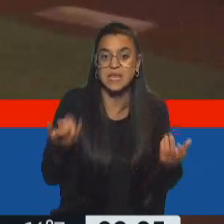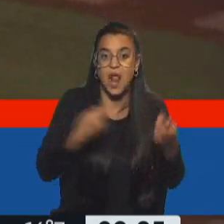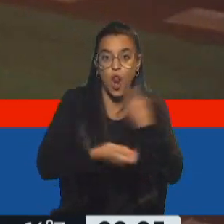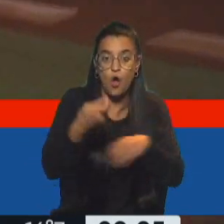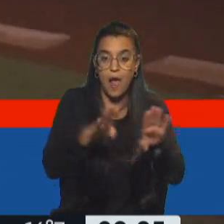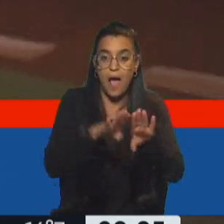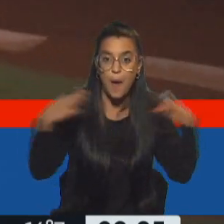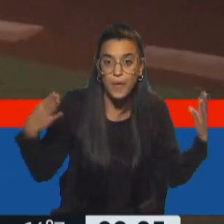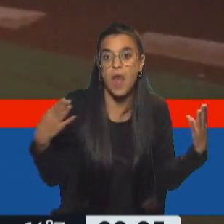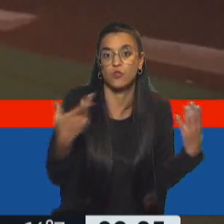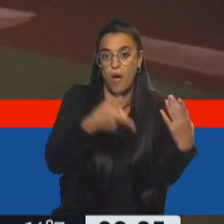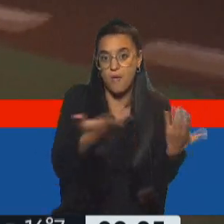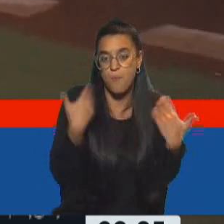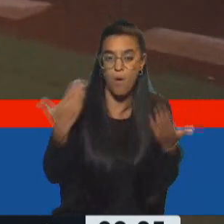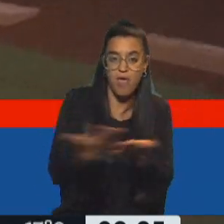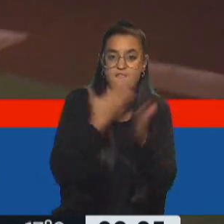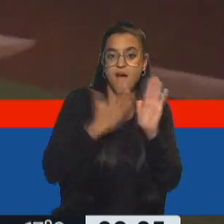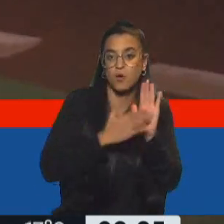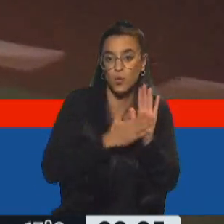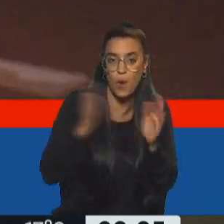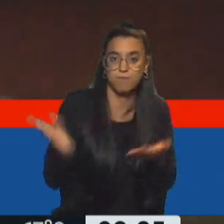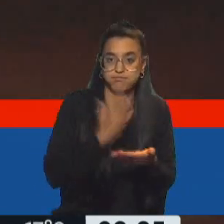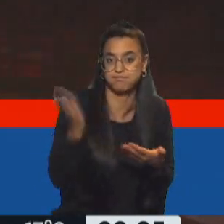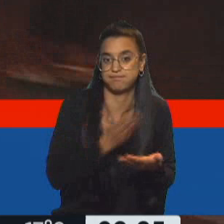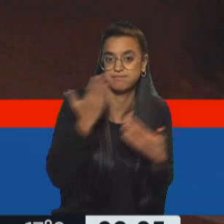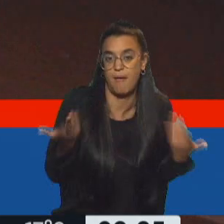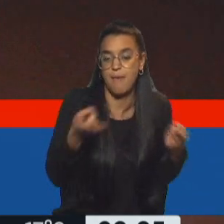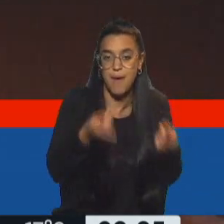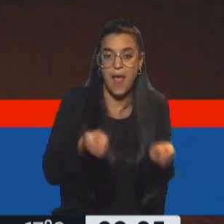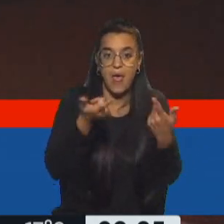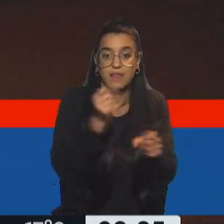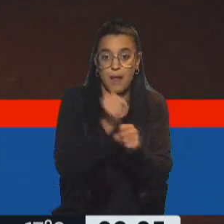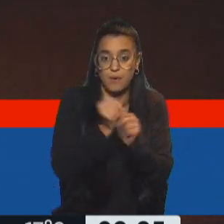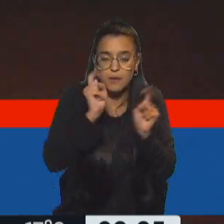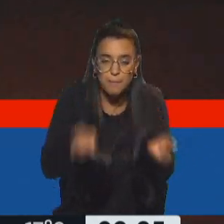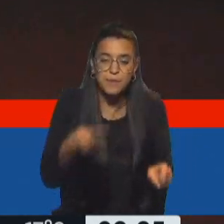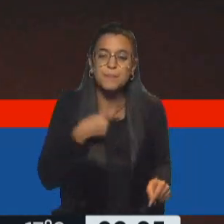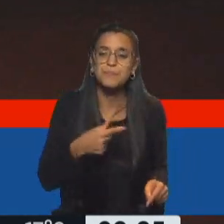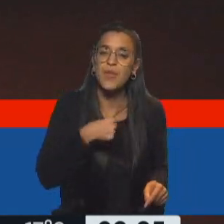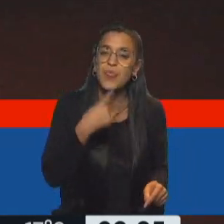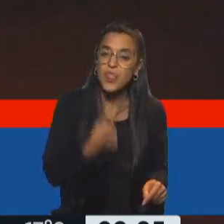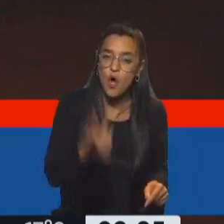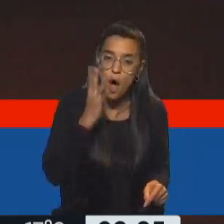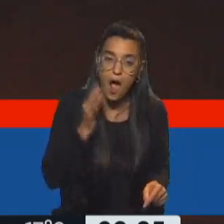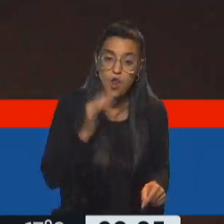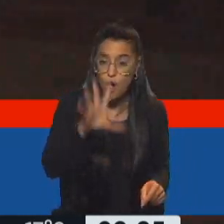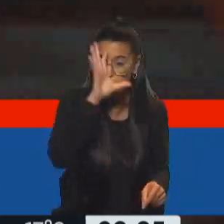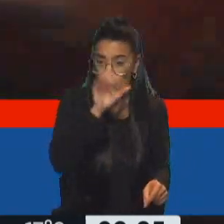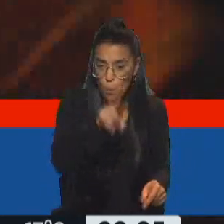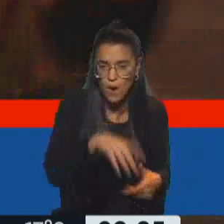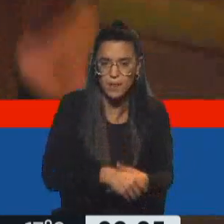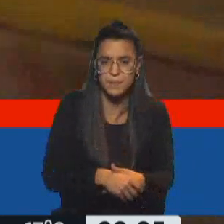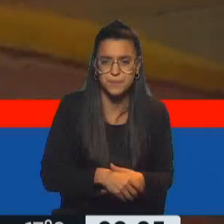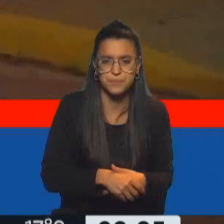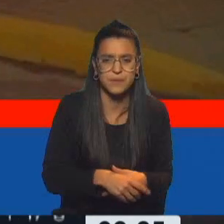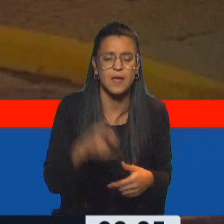para facturar y, por supuesto, para darle trabajo a la gente. Y acá te hago una salvedad. A ver. Recordarán que